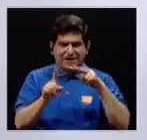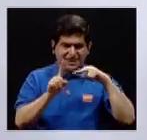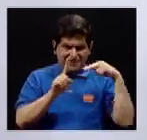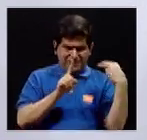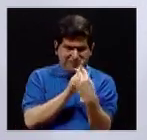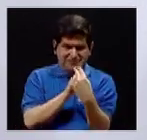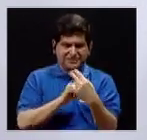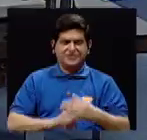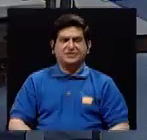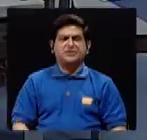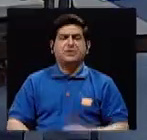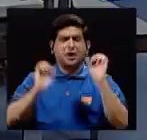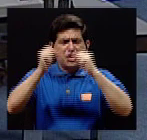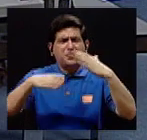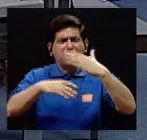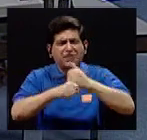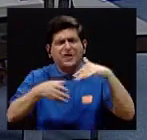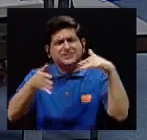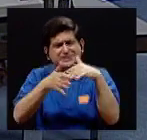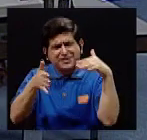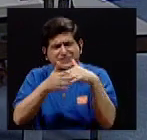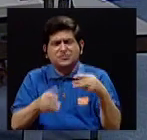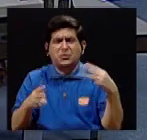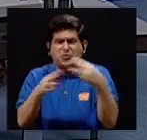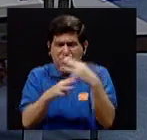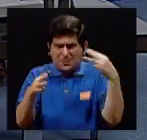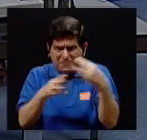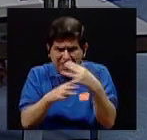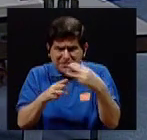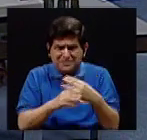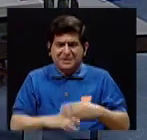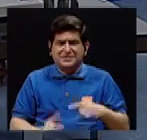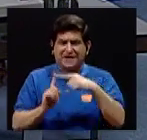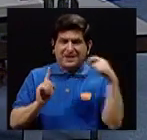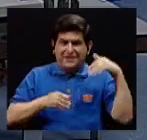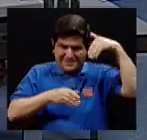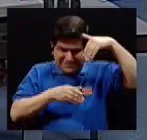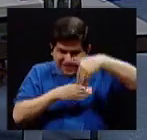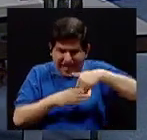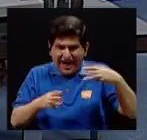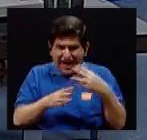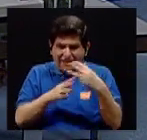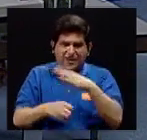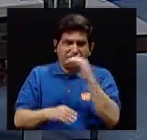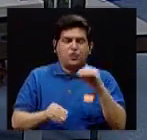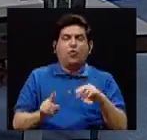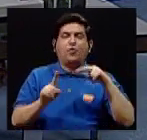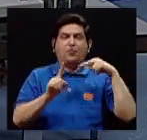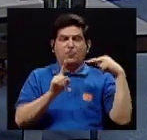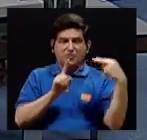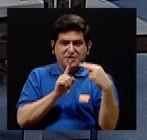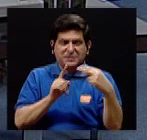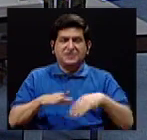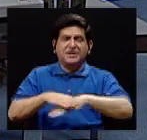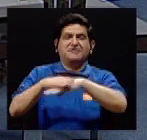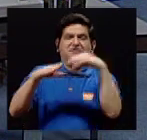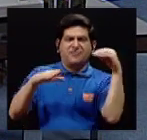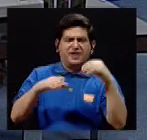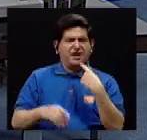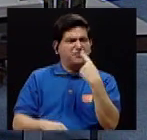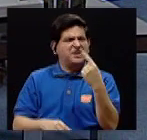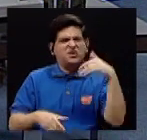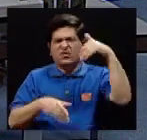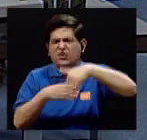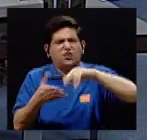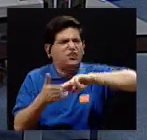perspectiva matemática y se puede hacer un estudio de las Matemáticas desde dentro de las Matemáticas o desde fuera y cuando digo desde